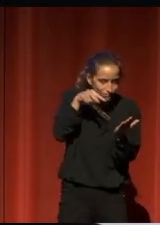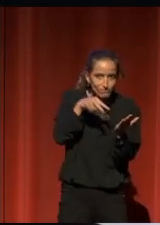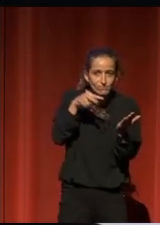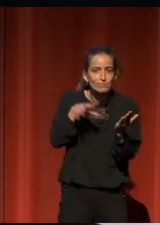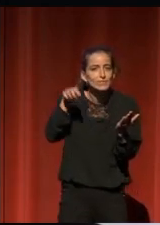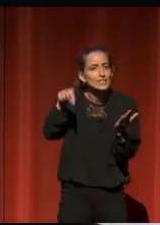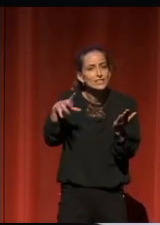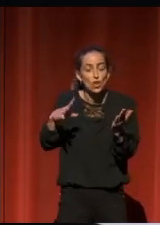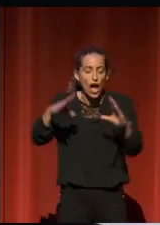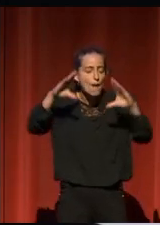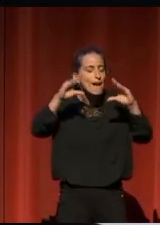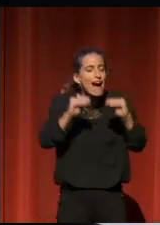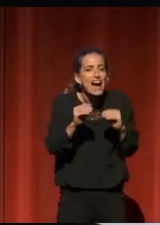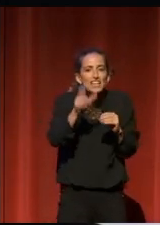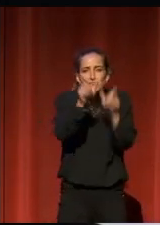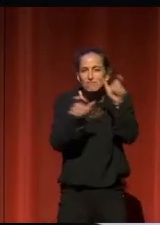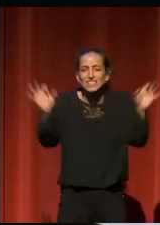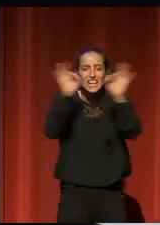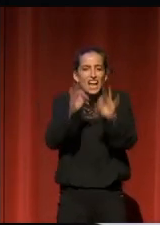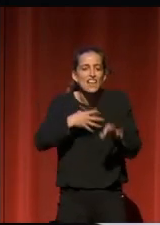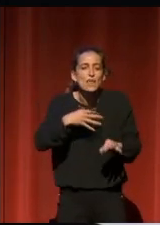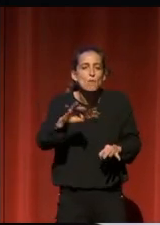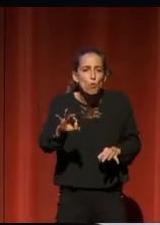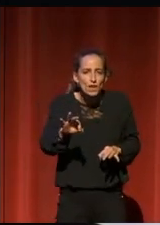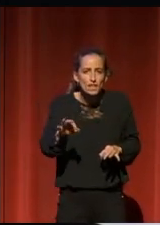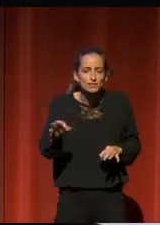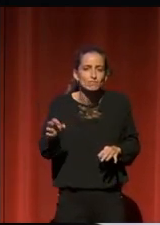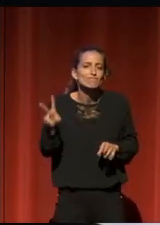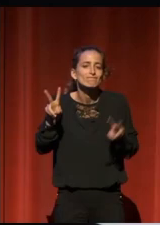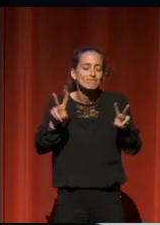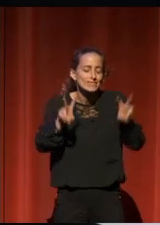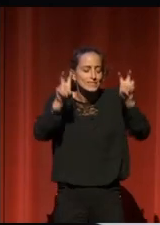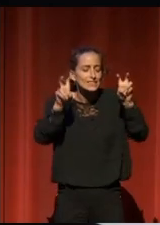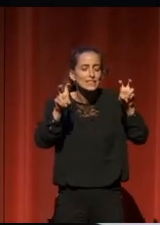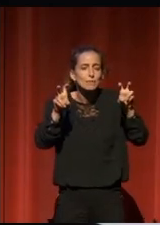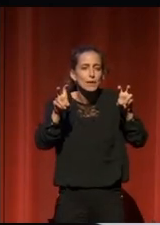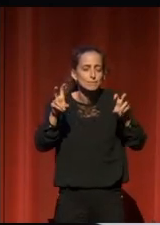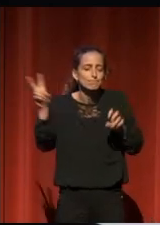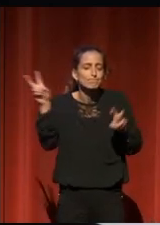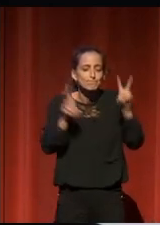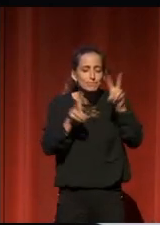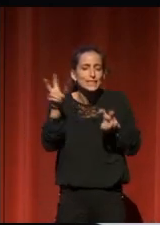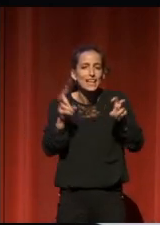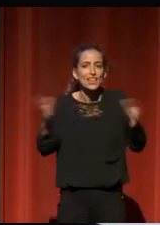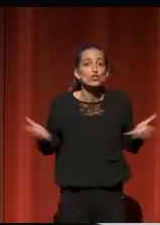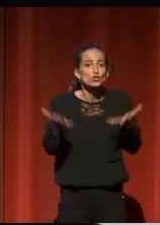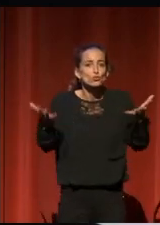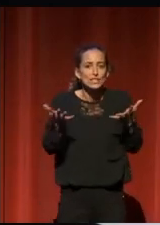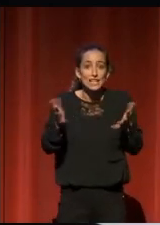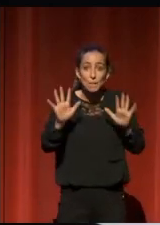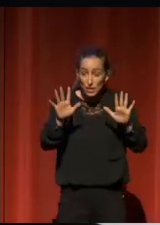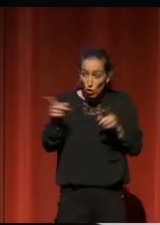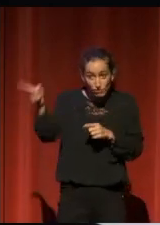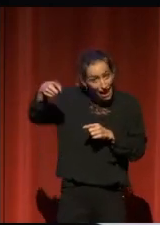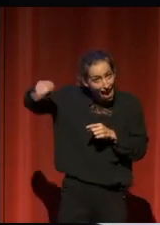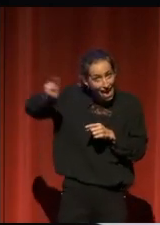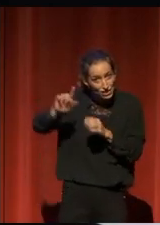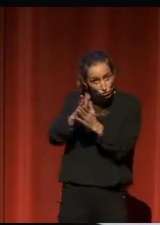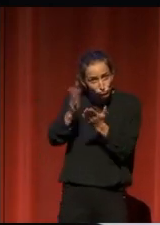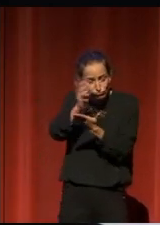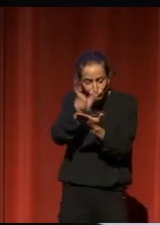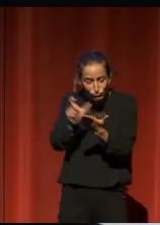pagar. Vienen de los desalientos y de los entusiasmos. Pero en todos ellos, es